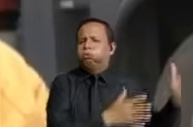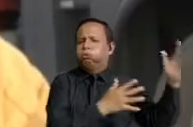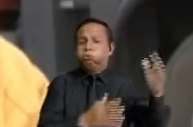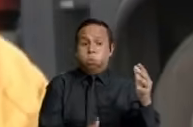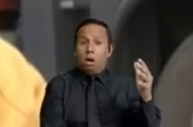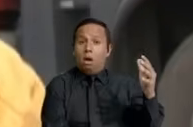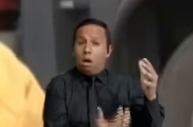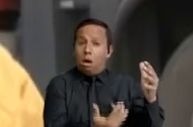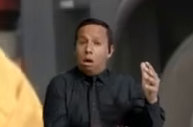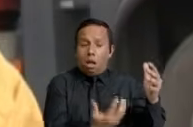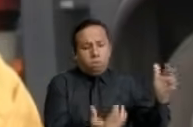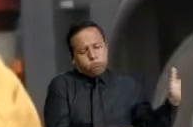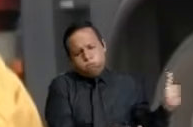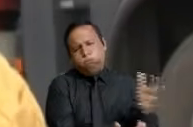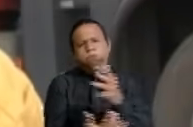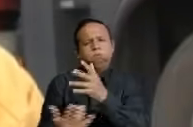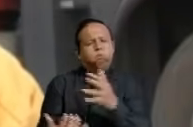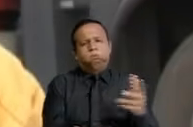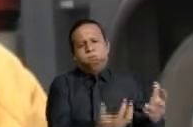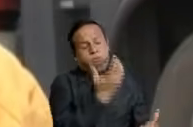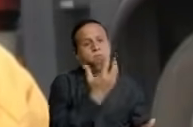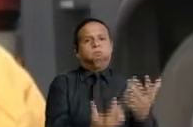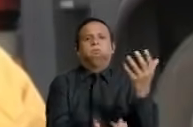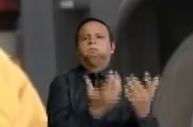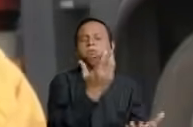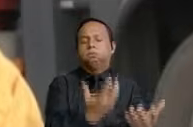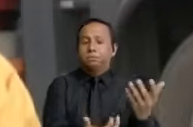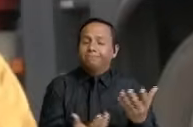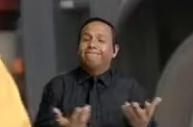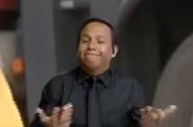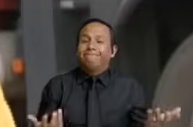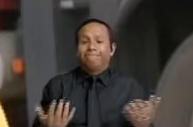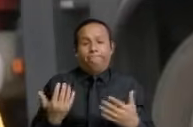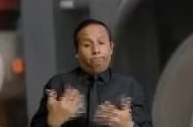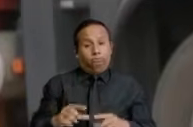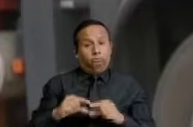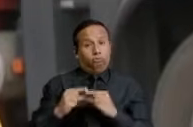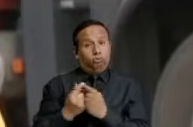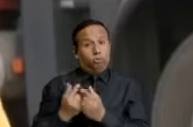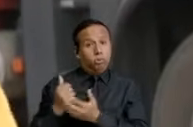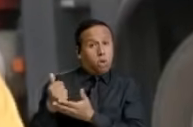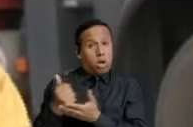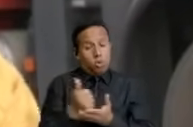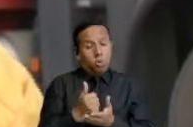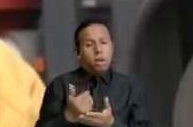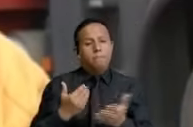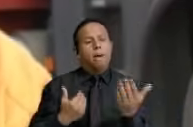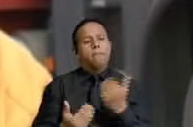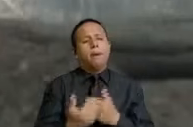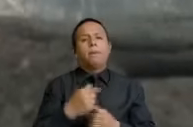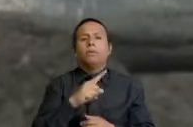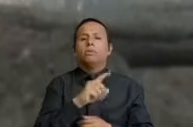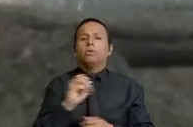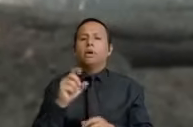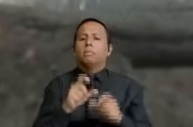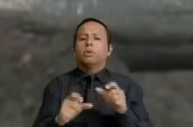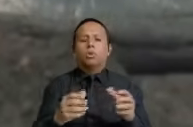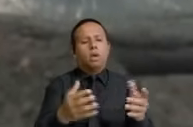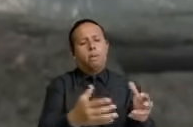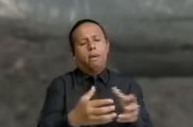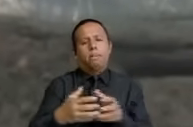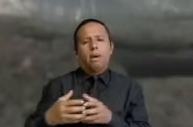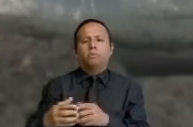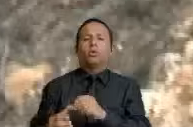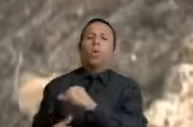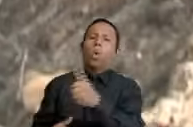retiró personas con ayuda del personal de cuerpo de agentes de control aproximadamente unas 100 personas en la tola chica